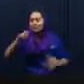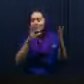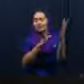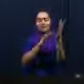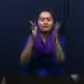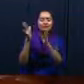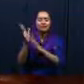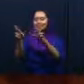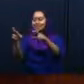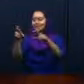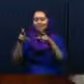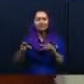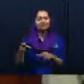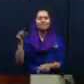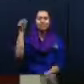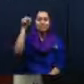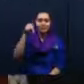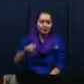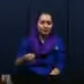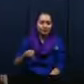Recíbelo hoy.